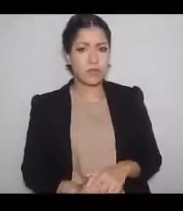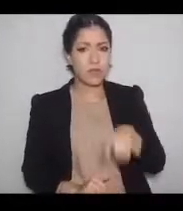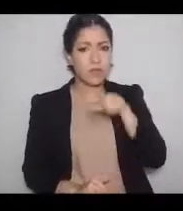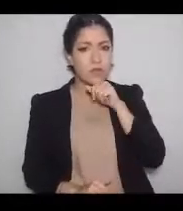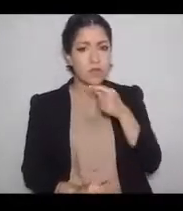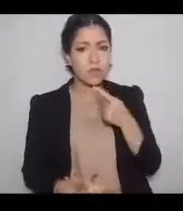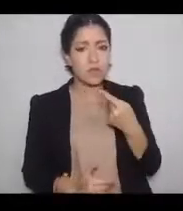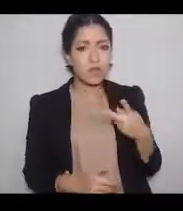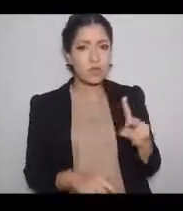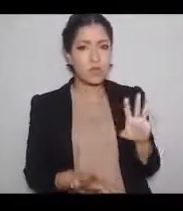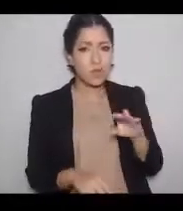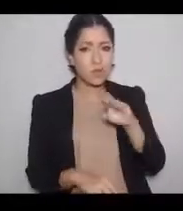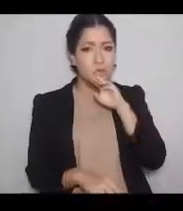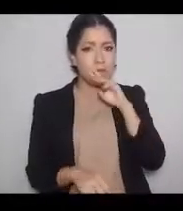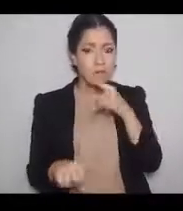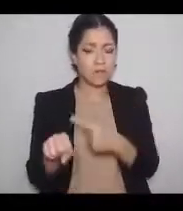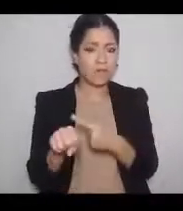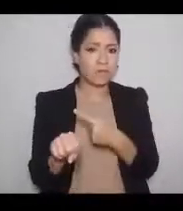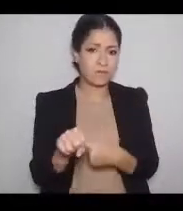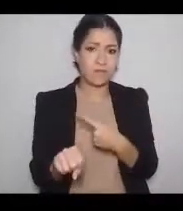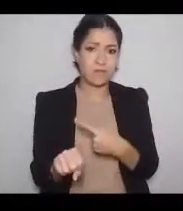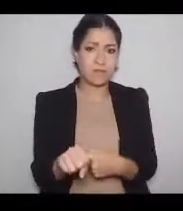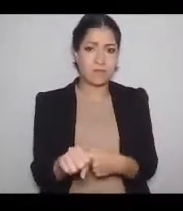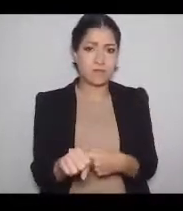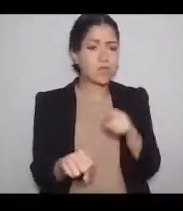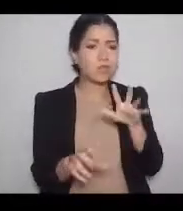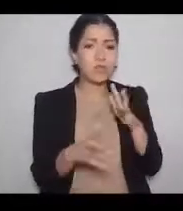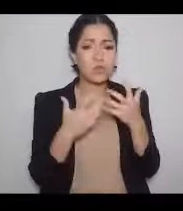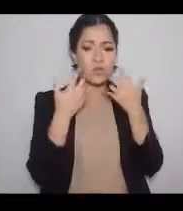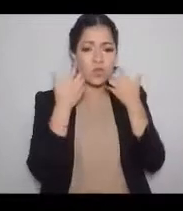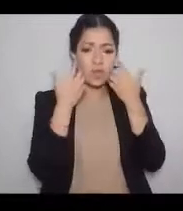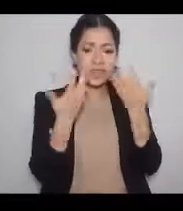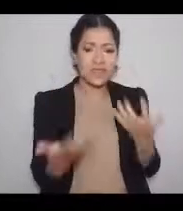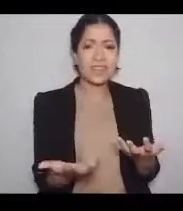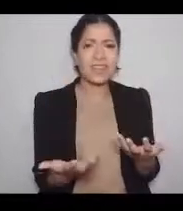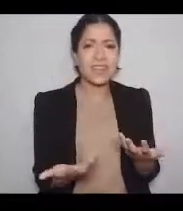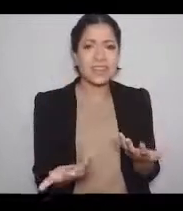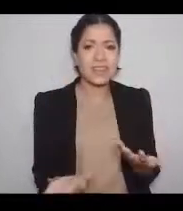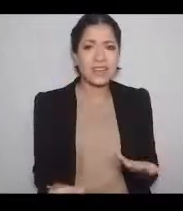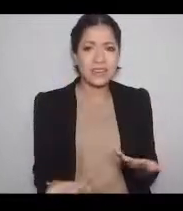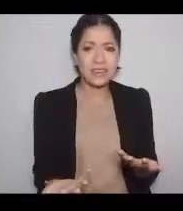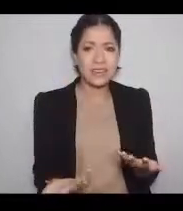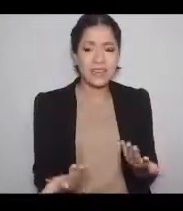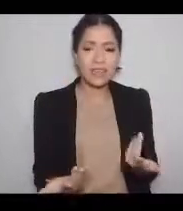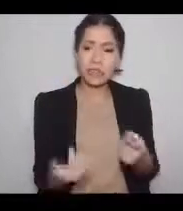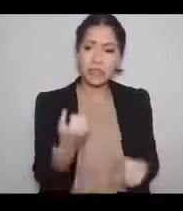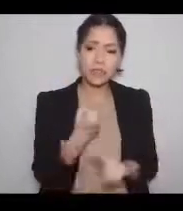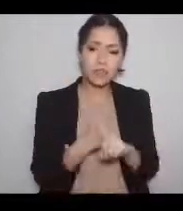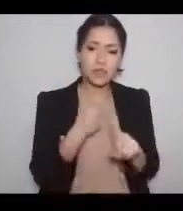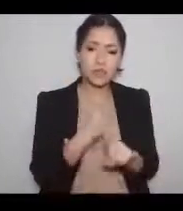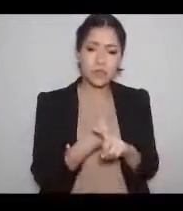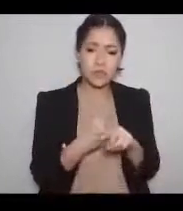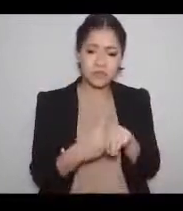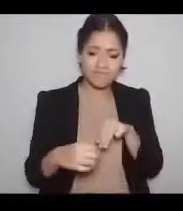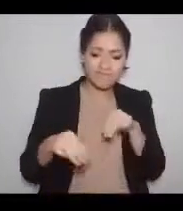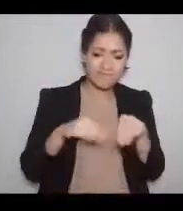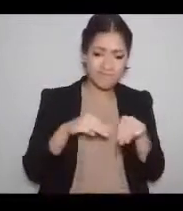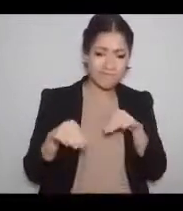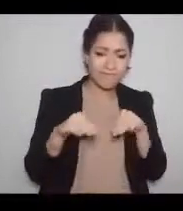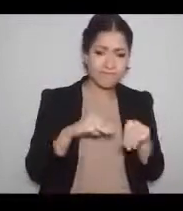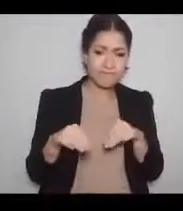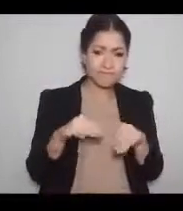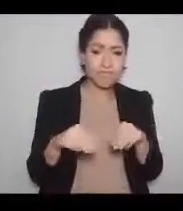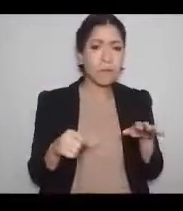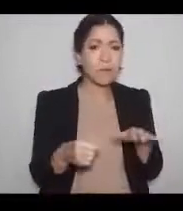actriz. No quiso morir contrahecha Kepler. Deja de decirme Kepler. Si no te puedo decir